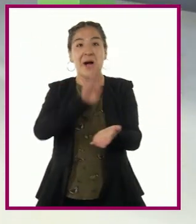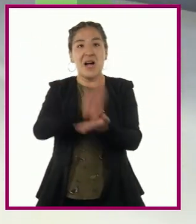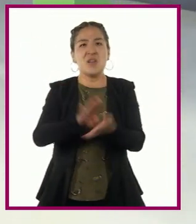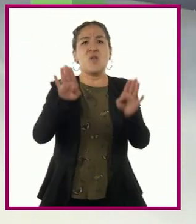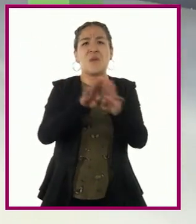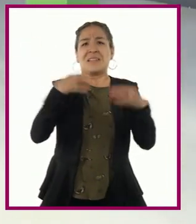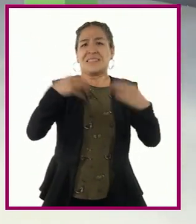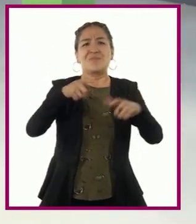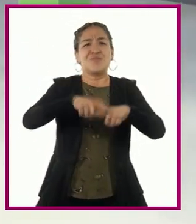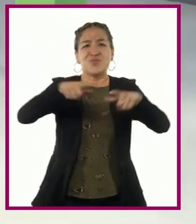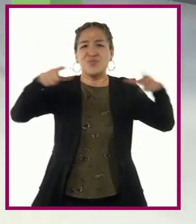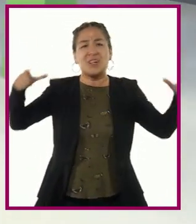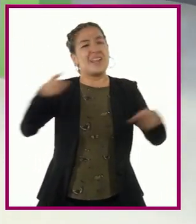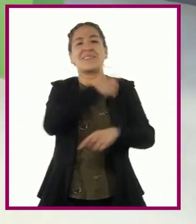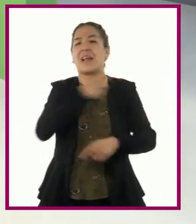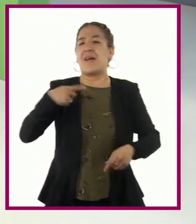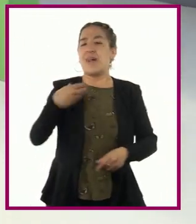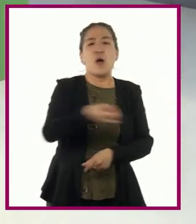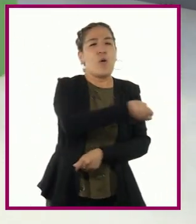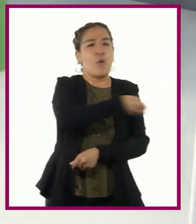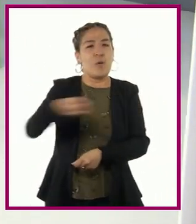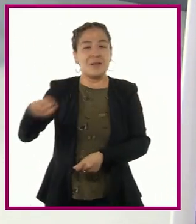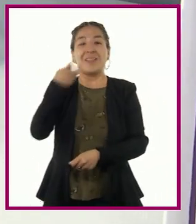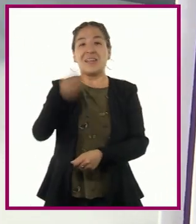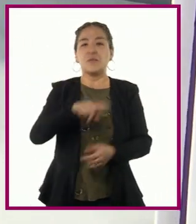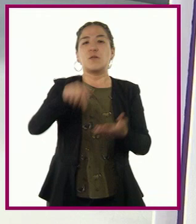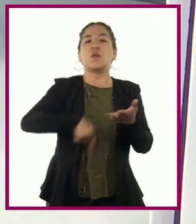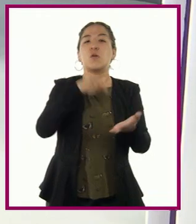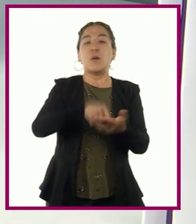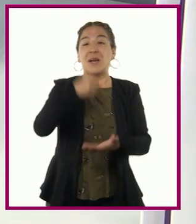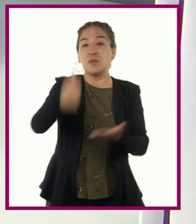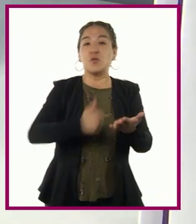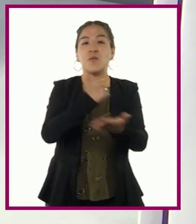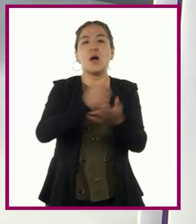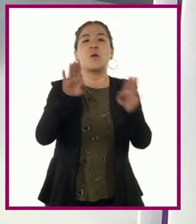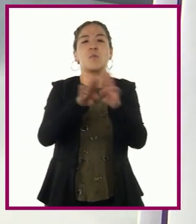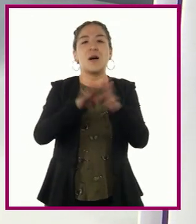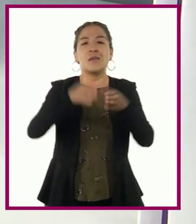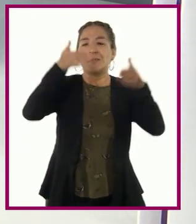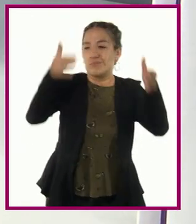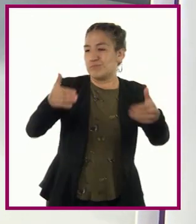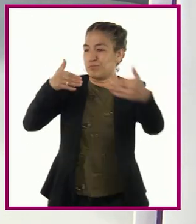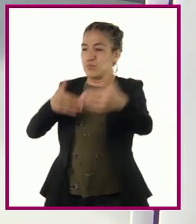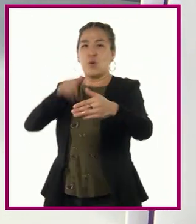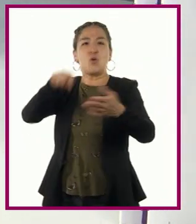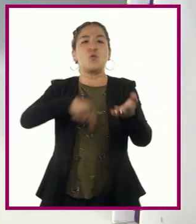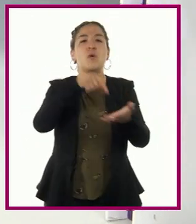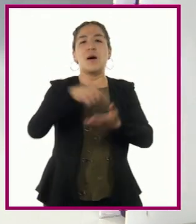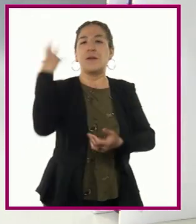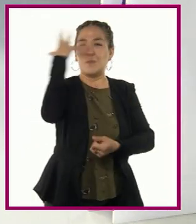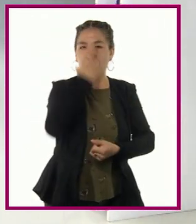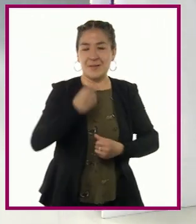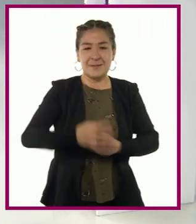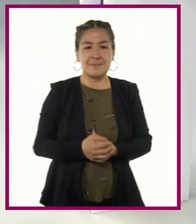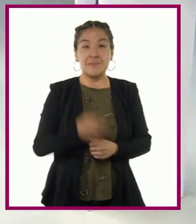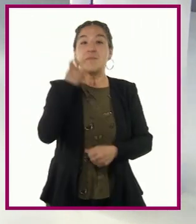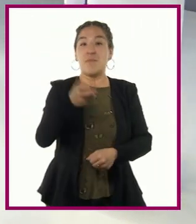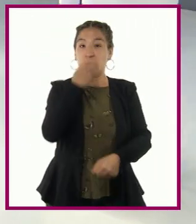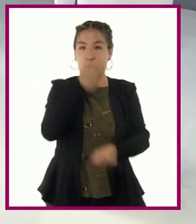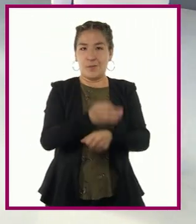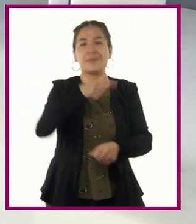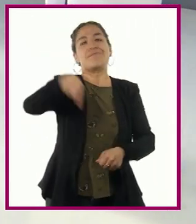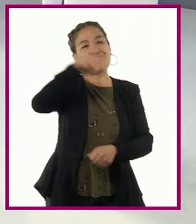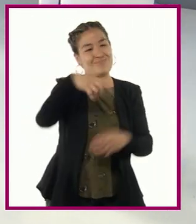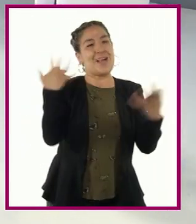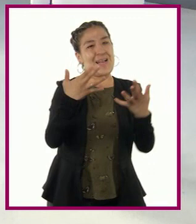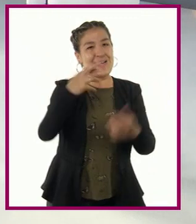crecido desordenadamente, y se ampliaron los límites de las ciudades, entre muchas obras más. Es momento de proponerles un